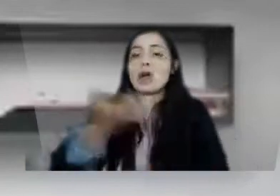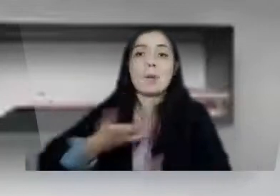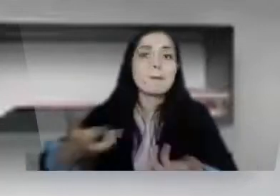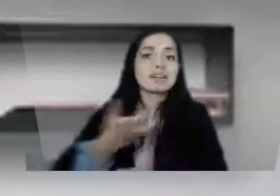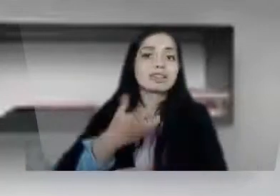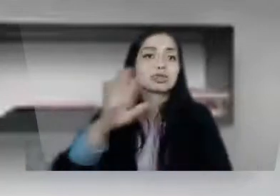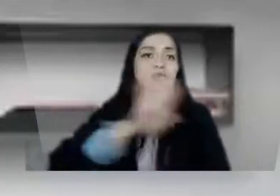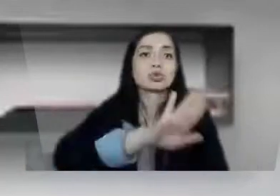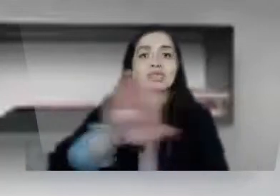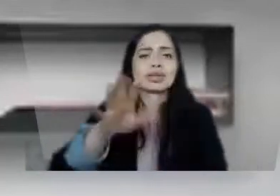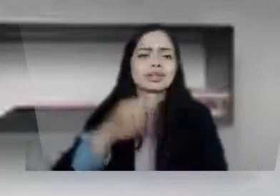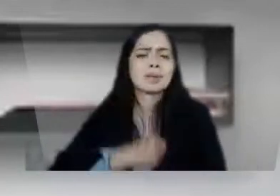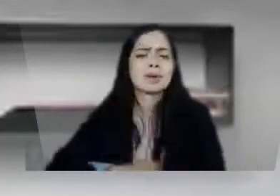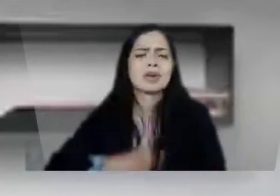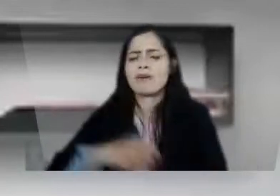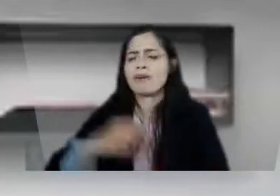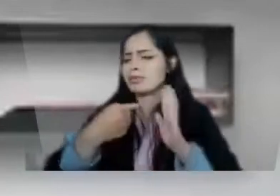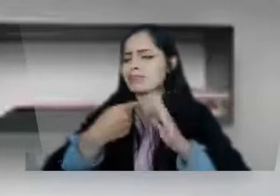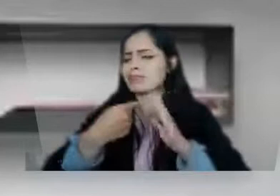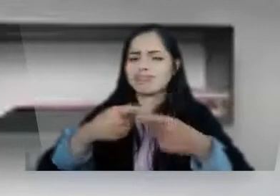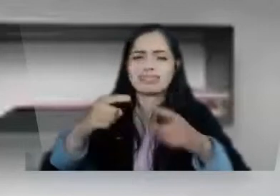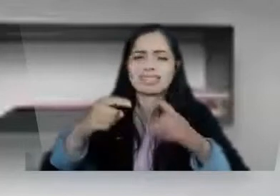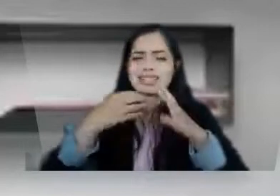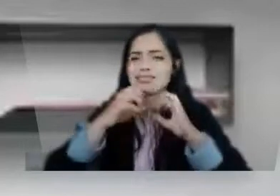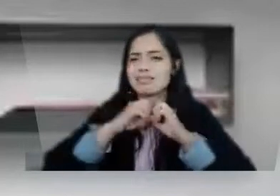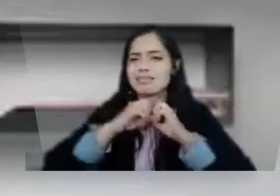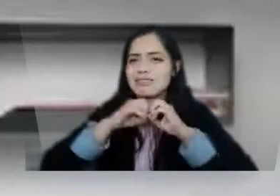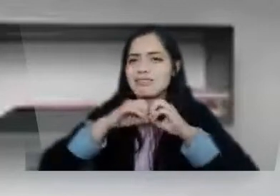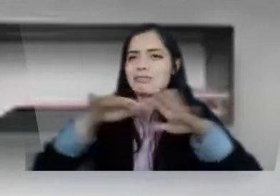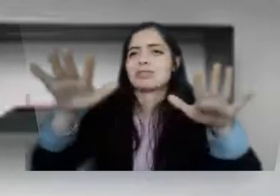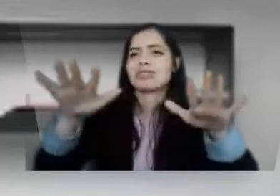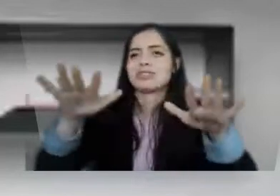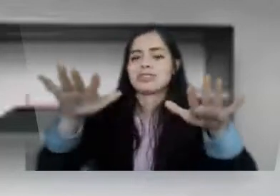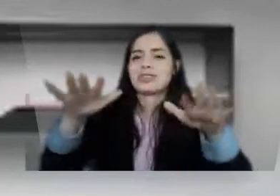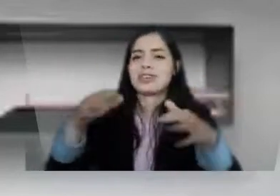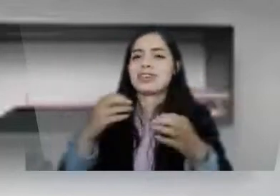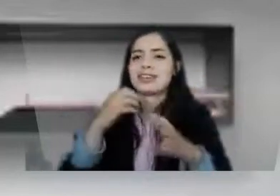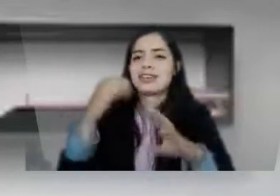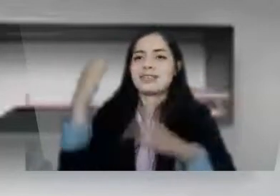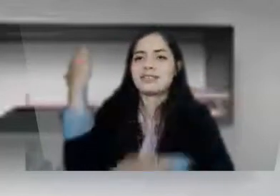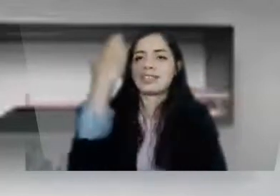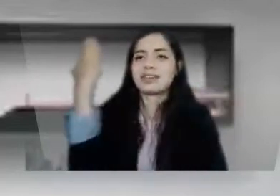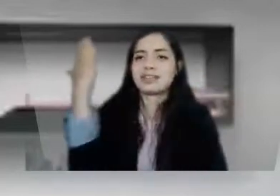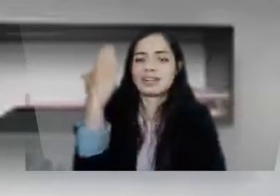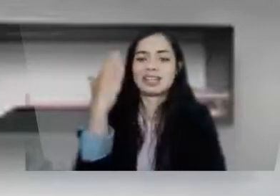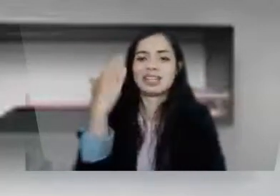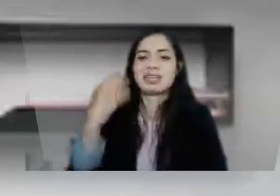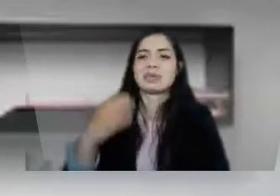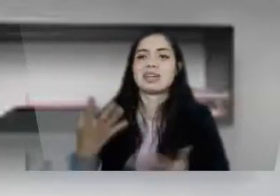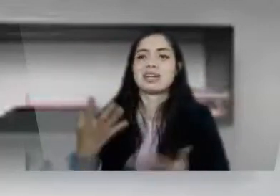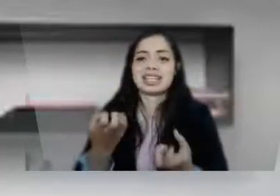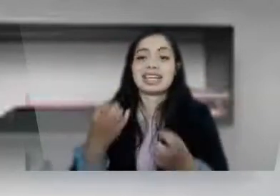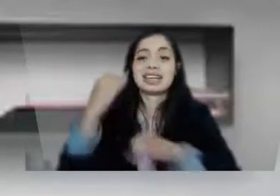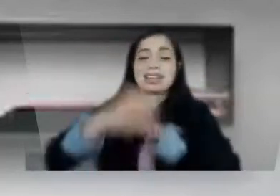con ejercicios de transformación social. Que lo disfruten. Muchas gracias a todos por su participación y